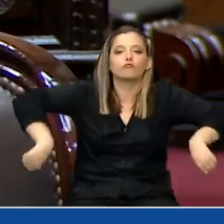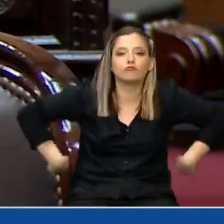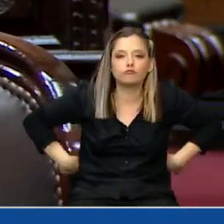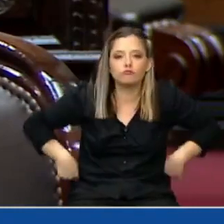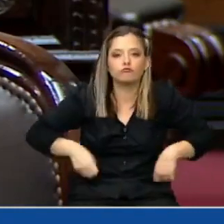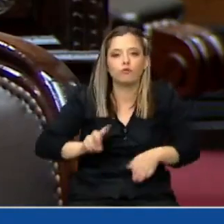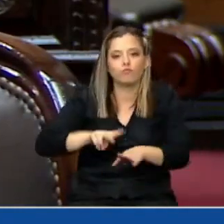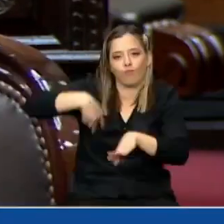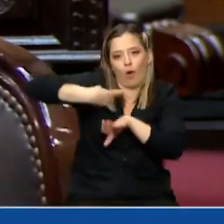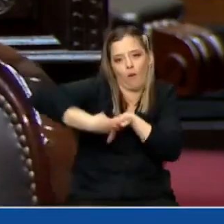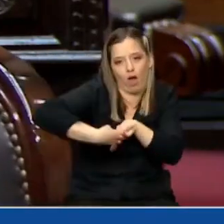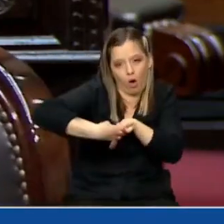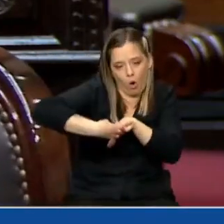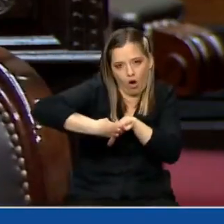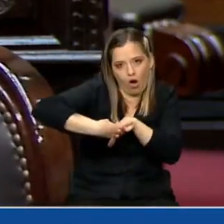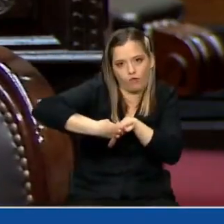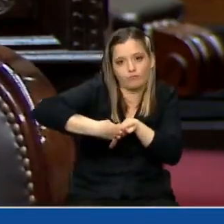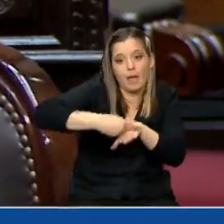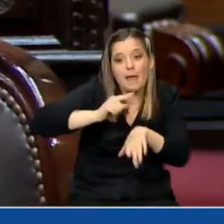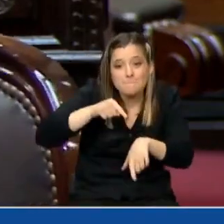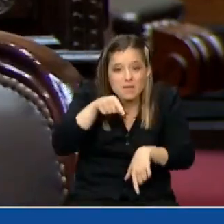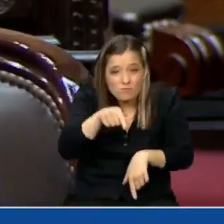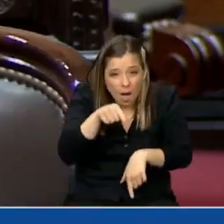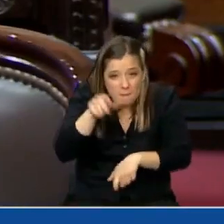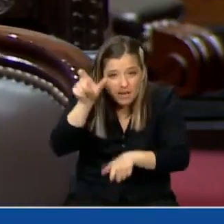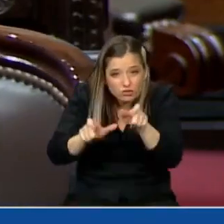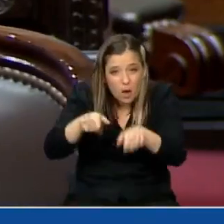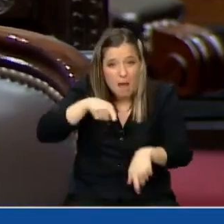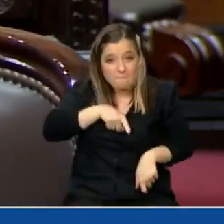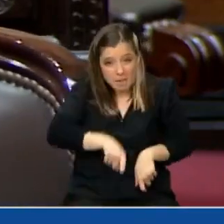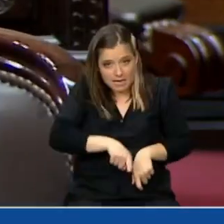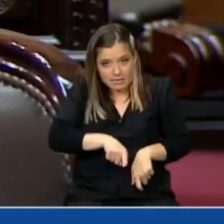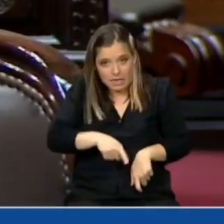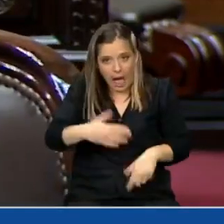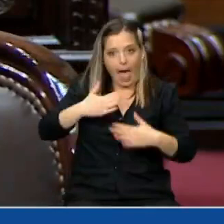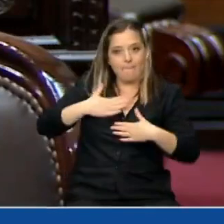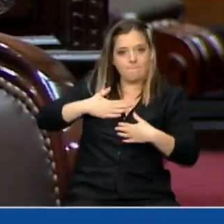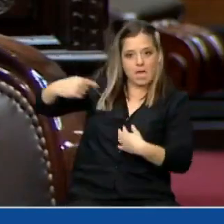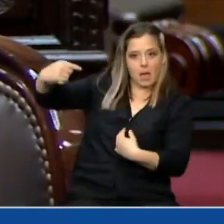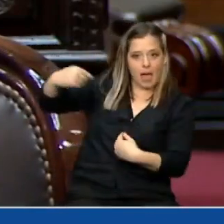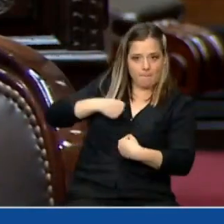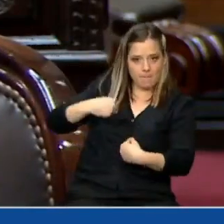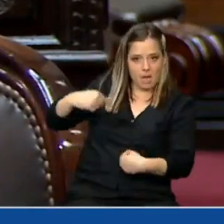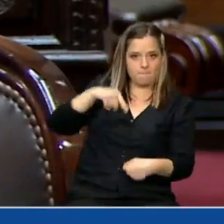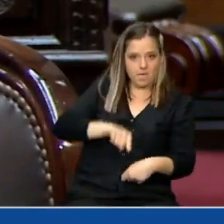a donde todos los que iban a orinar me orinaban encima.